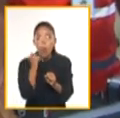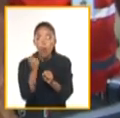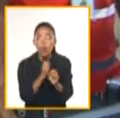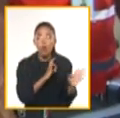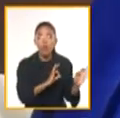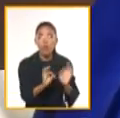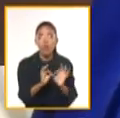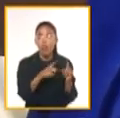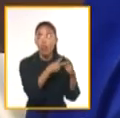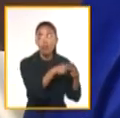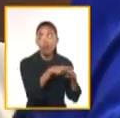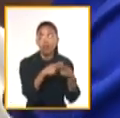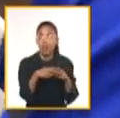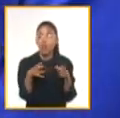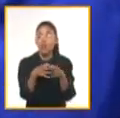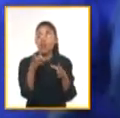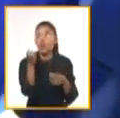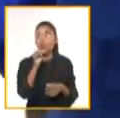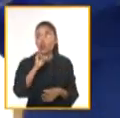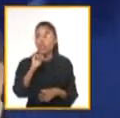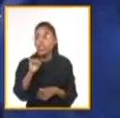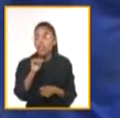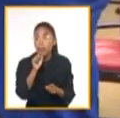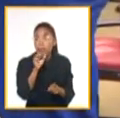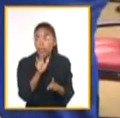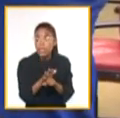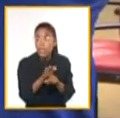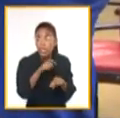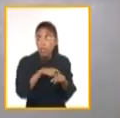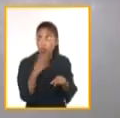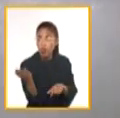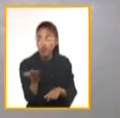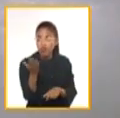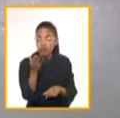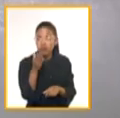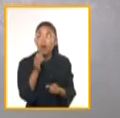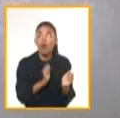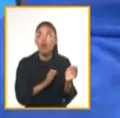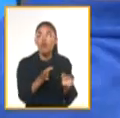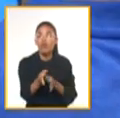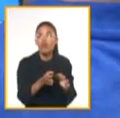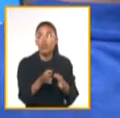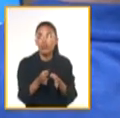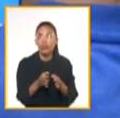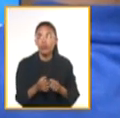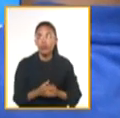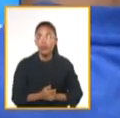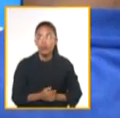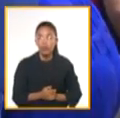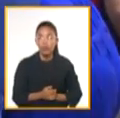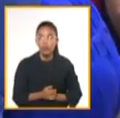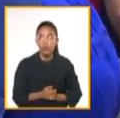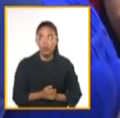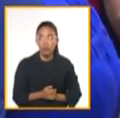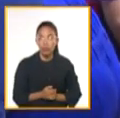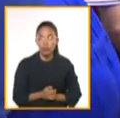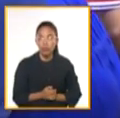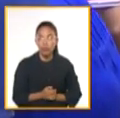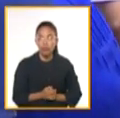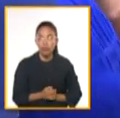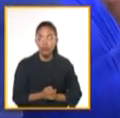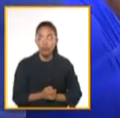Unidad 6 para ponerla en funcionamiento en el menor tiempo posible. José Vladimir Pérez e Irina Portuondo Miguel, Canal Cubano